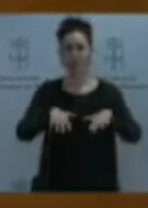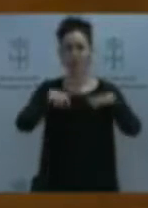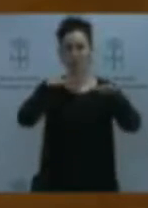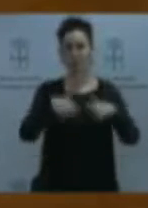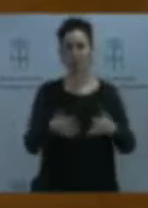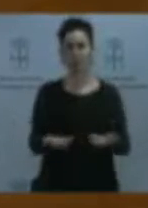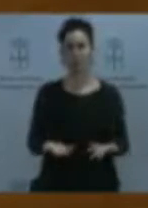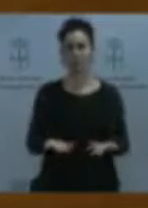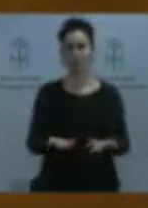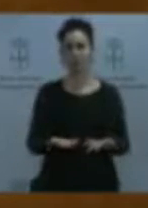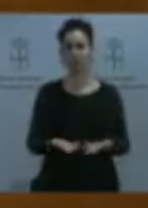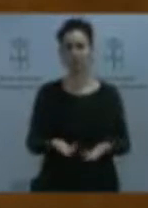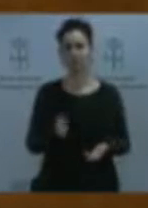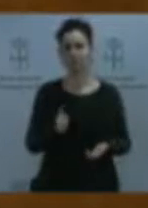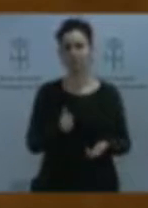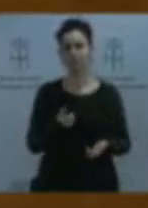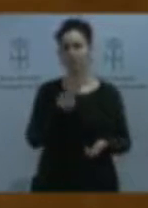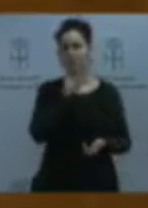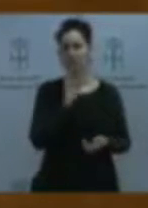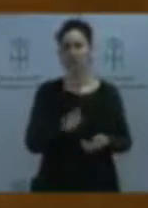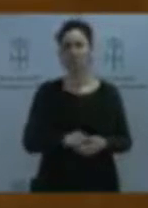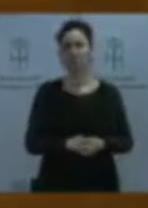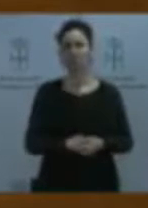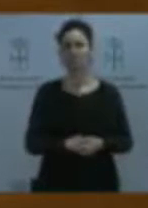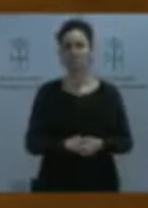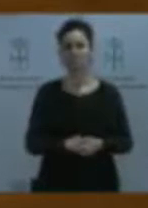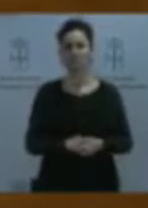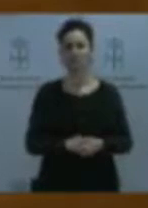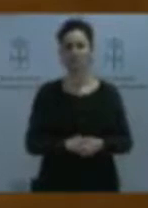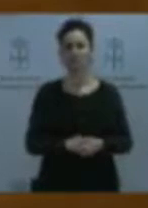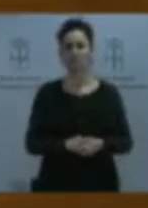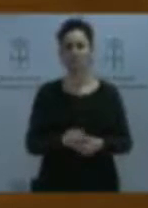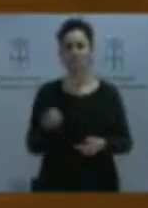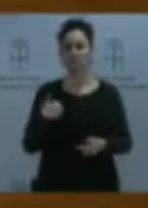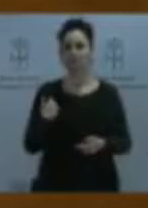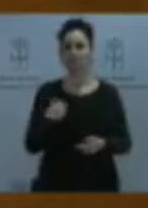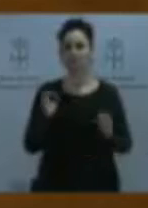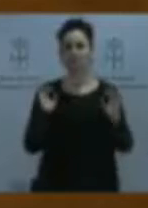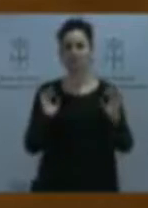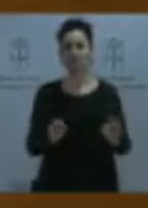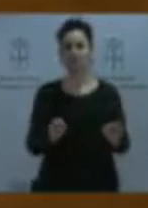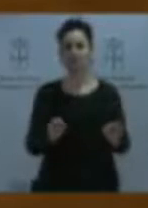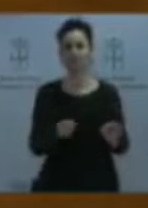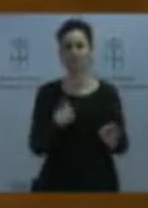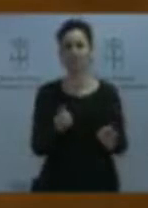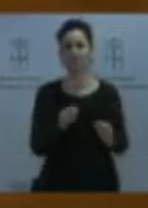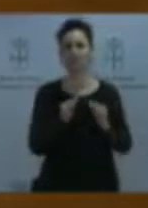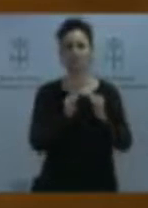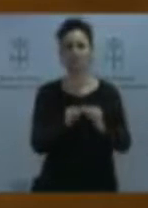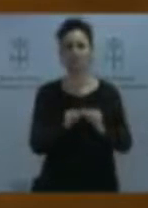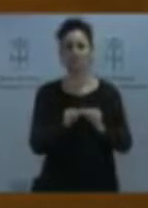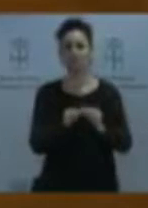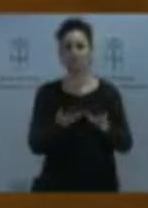territorio. Una vez hecho esto, compartimos que los pozos que